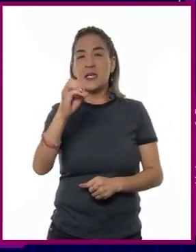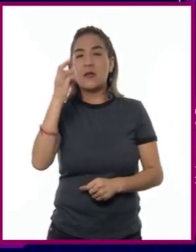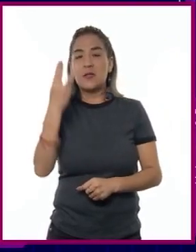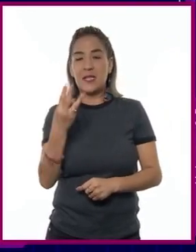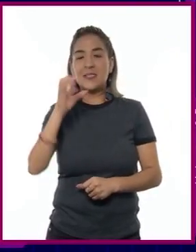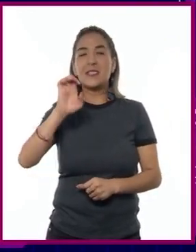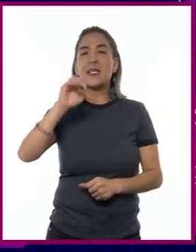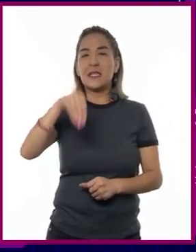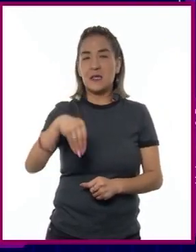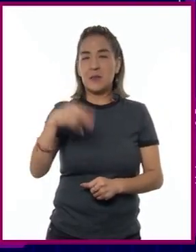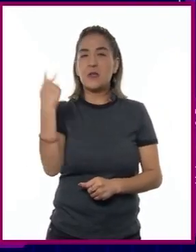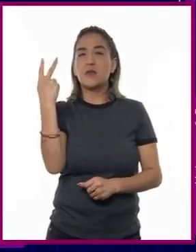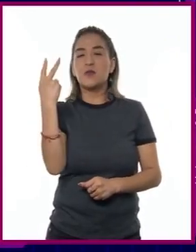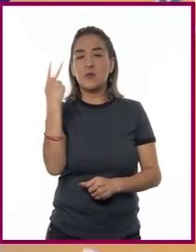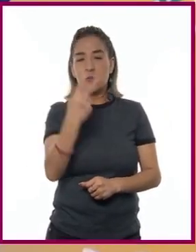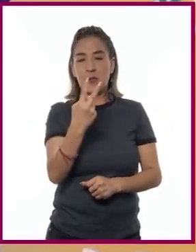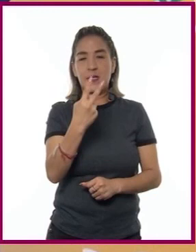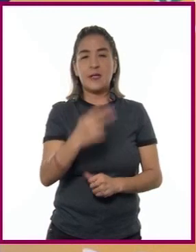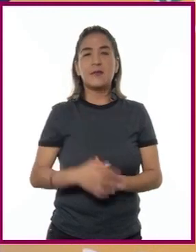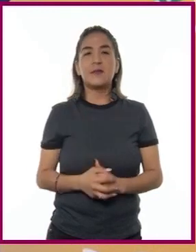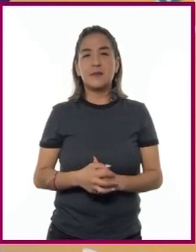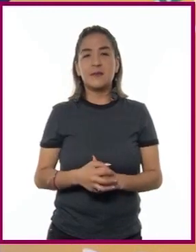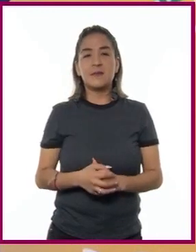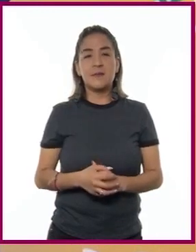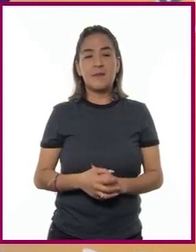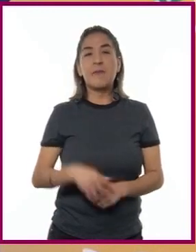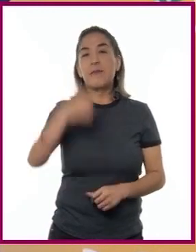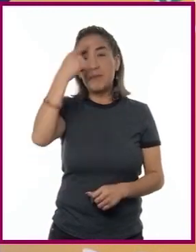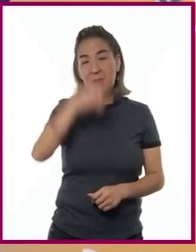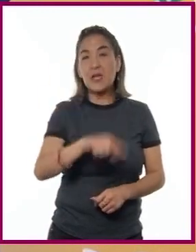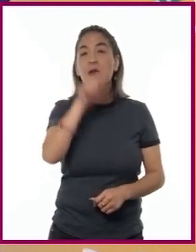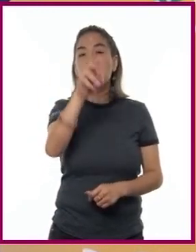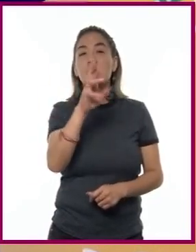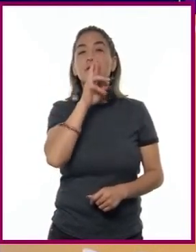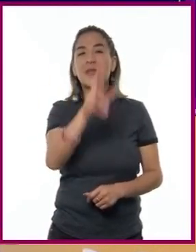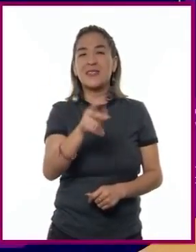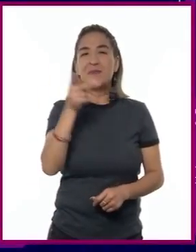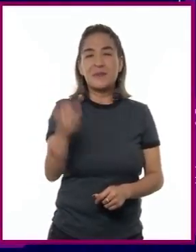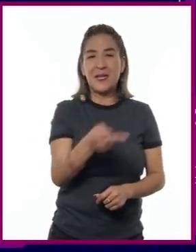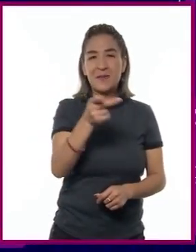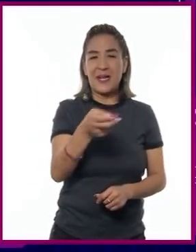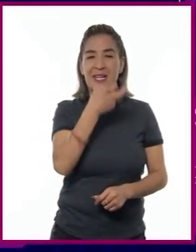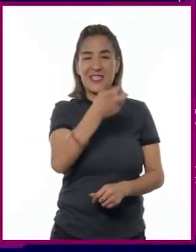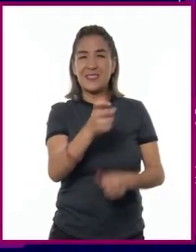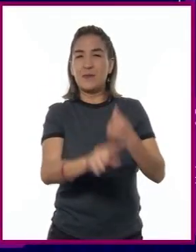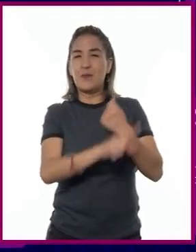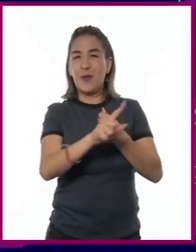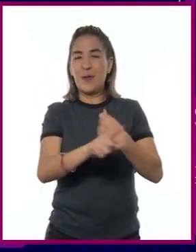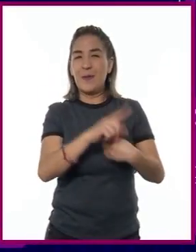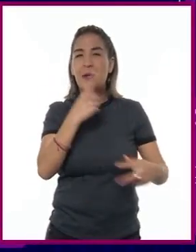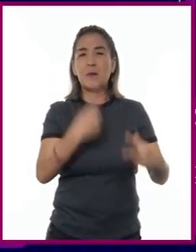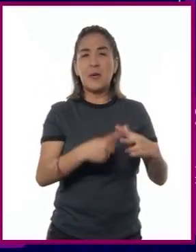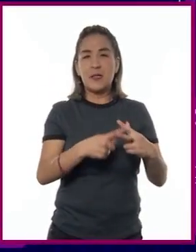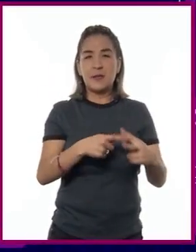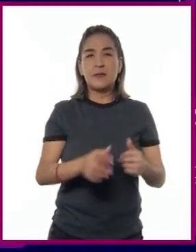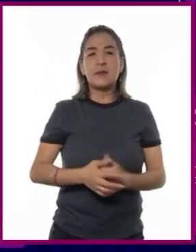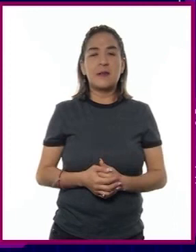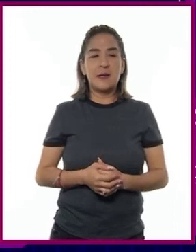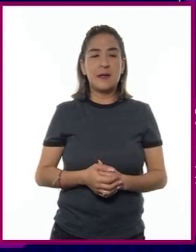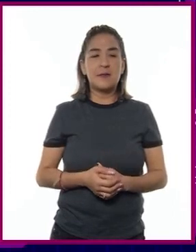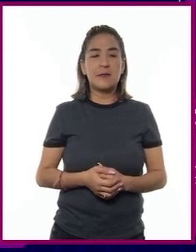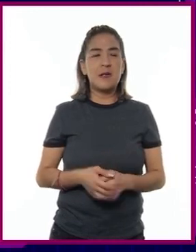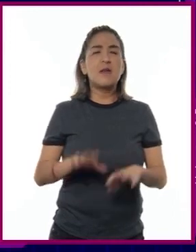595.03 centímetros cuadrados. Para contestar las preguntas del problema, aunque